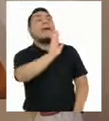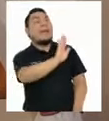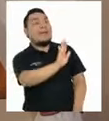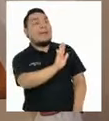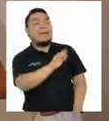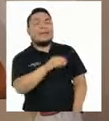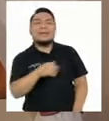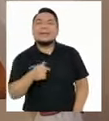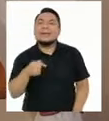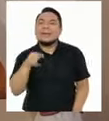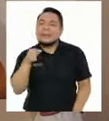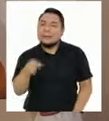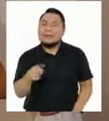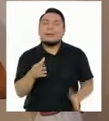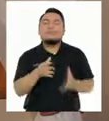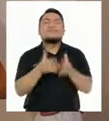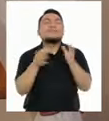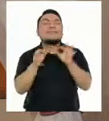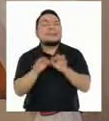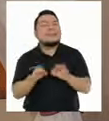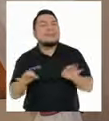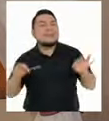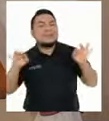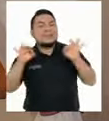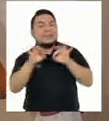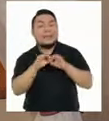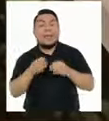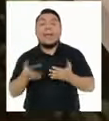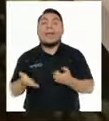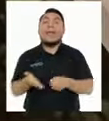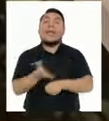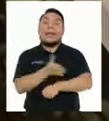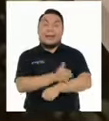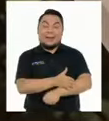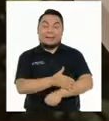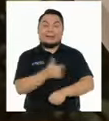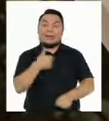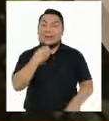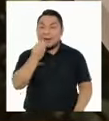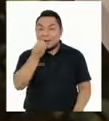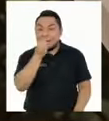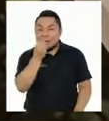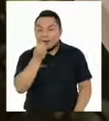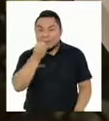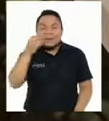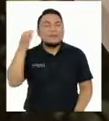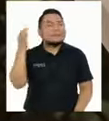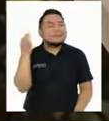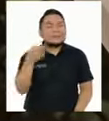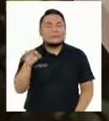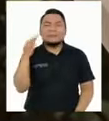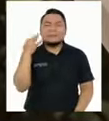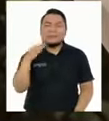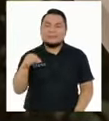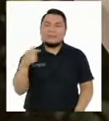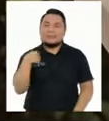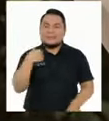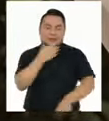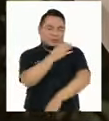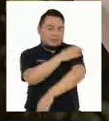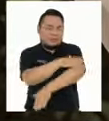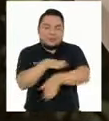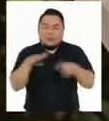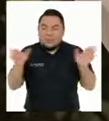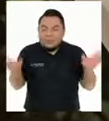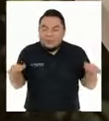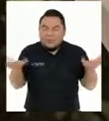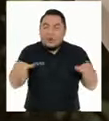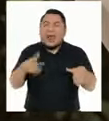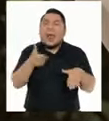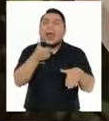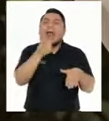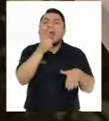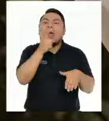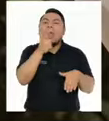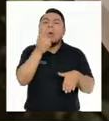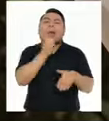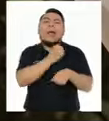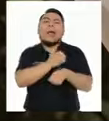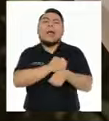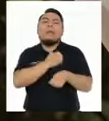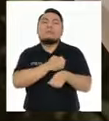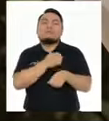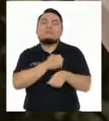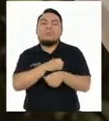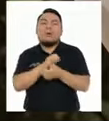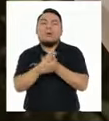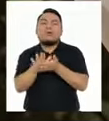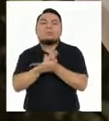es muy importante. Antes de comer, siempre me lavo mis alitas con agua y jabón. Que en las